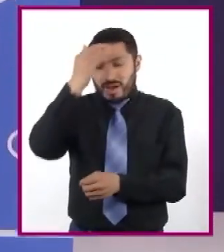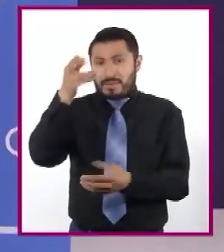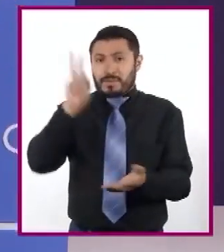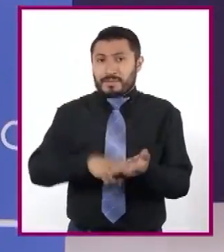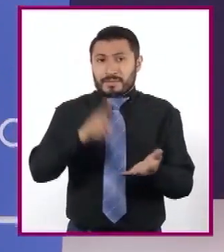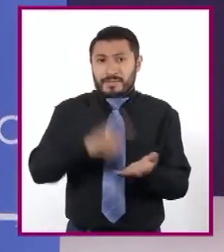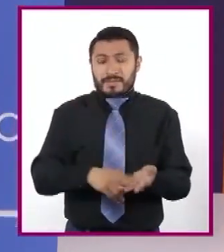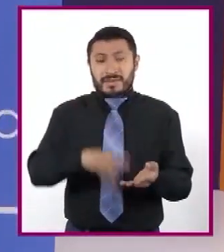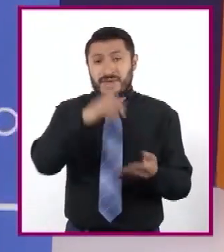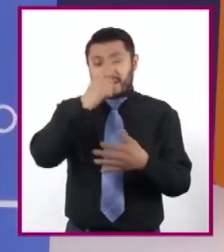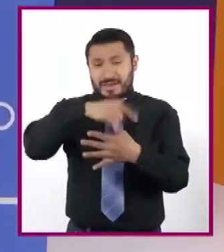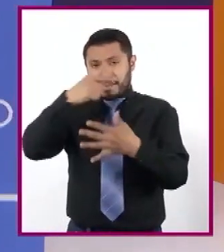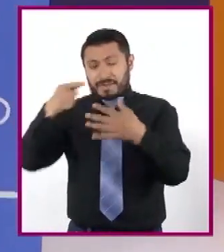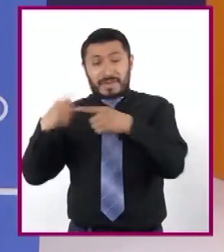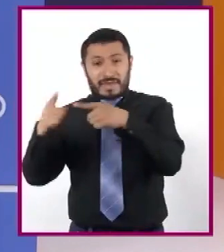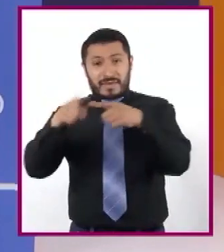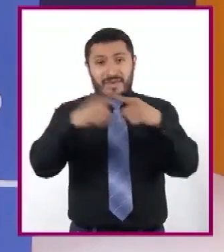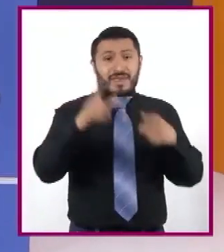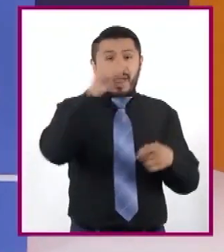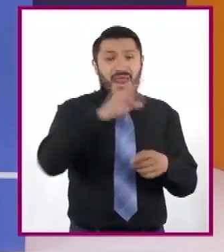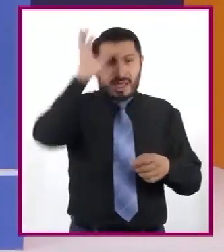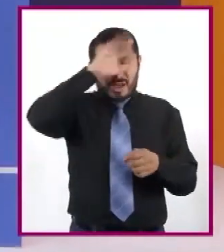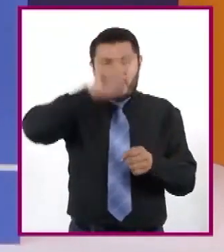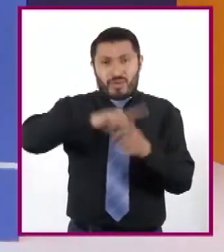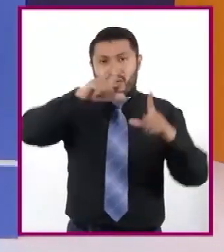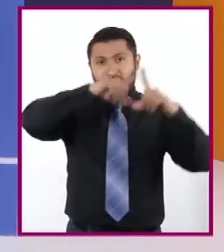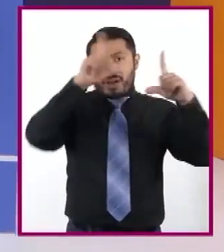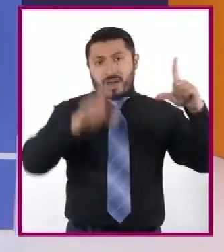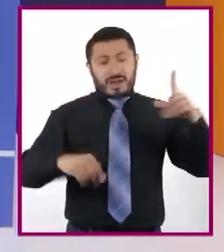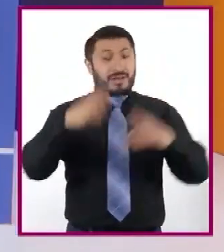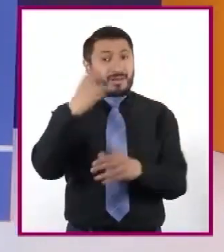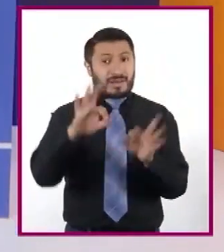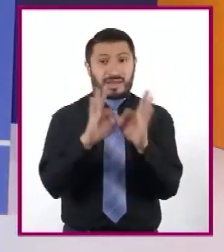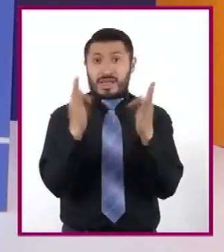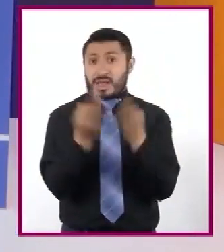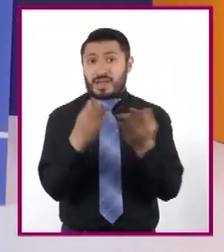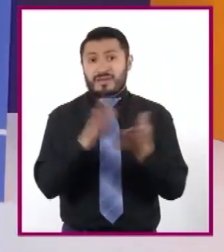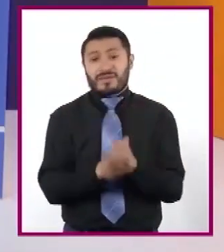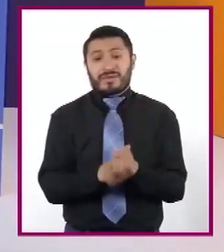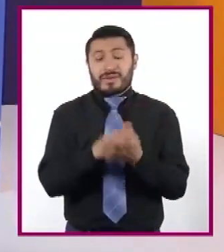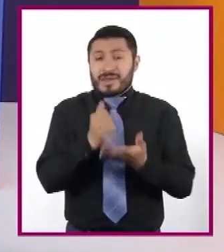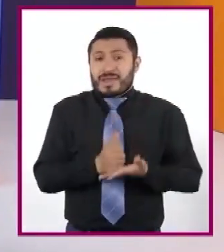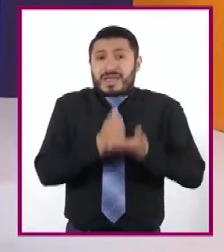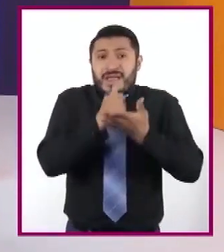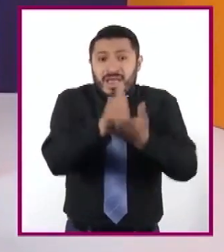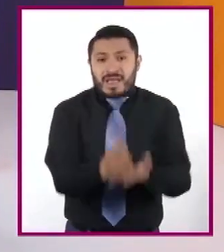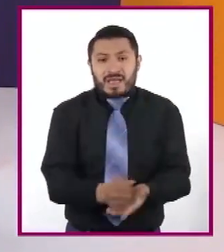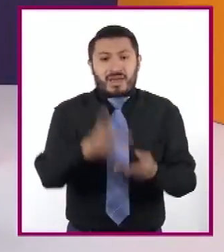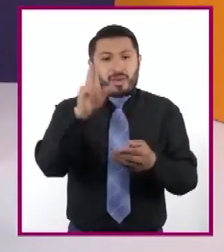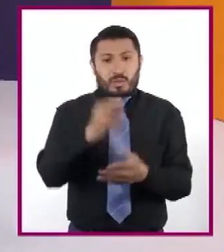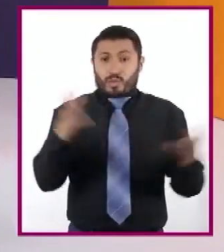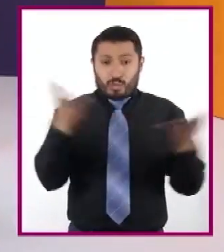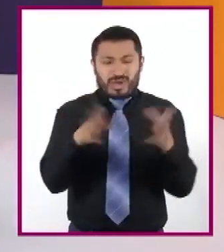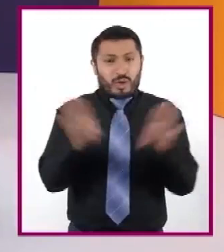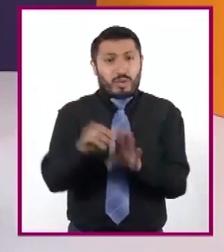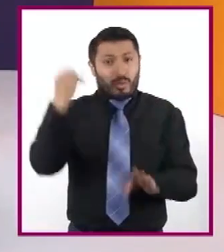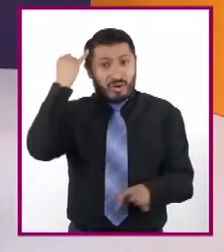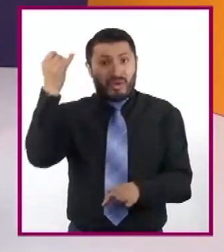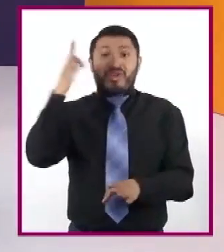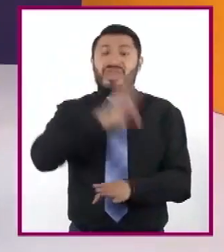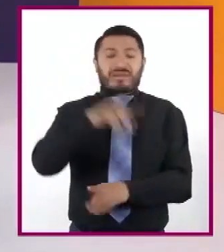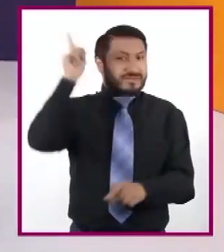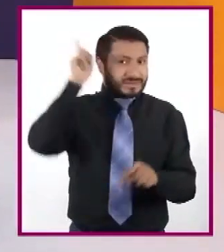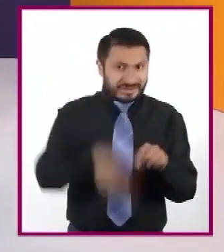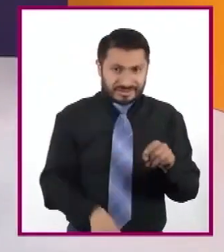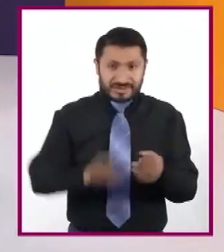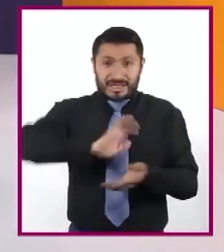la diversidad lingüística y cultural de nuestro país. De esta manera, contribuiremos a no generar prejuicios.